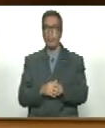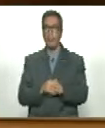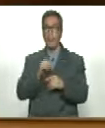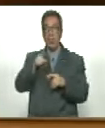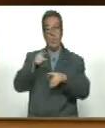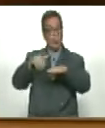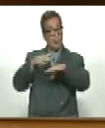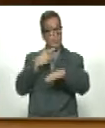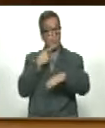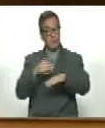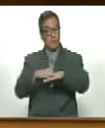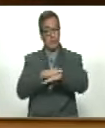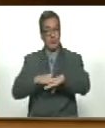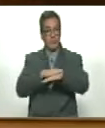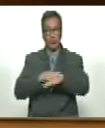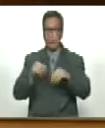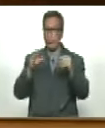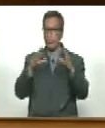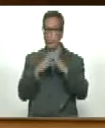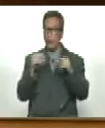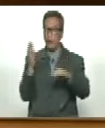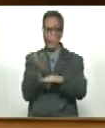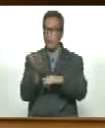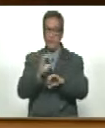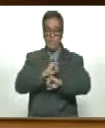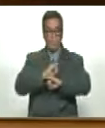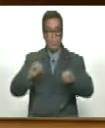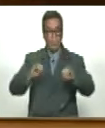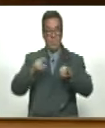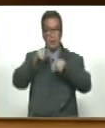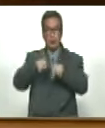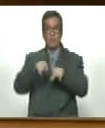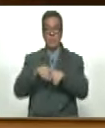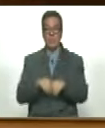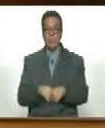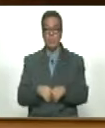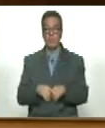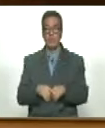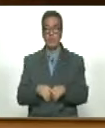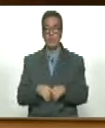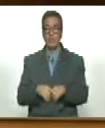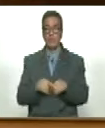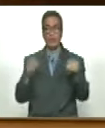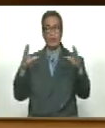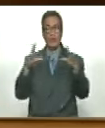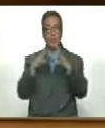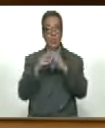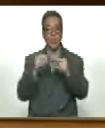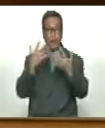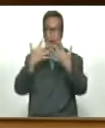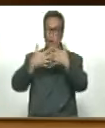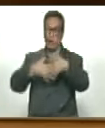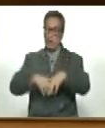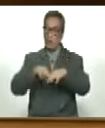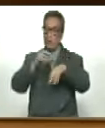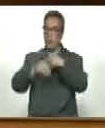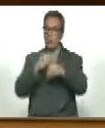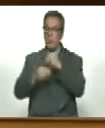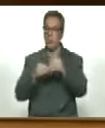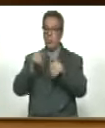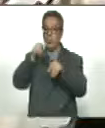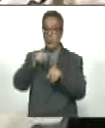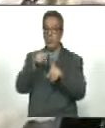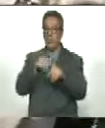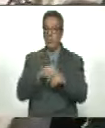Deberían pedir disculpas y levantar todas las sanciones. Pero aún, con todo el engranaje sancionatorio,